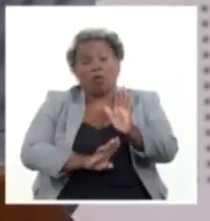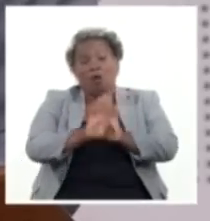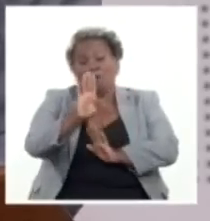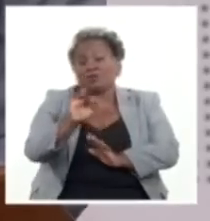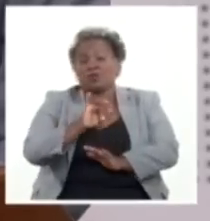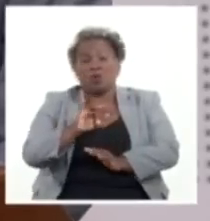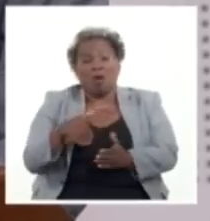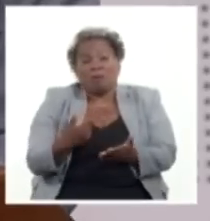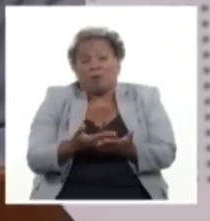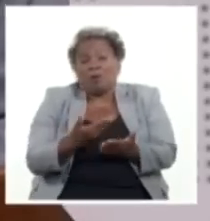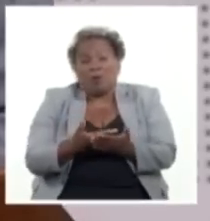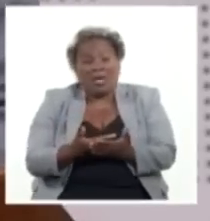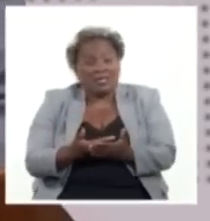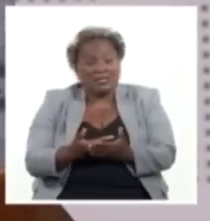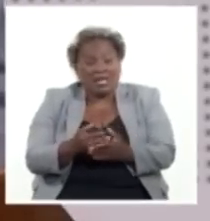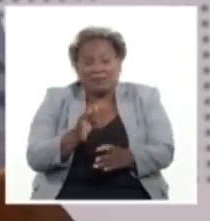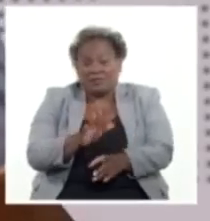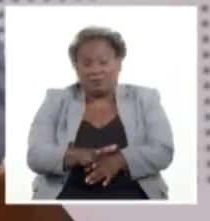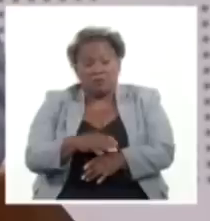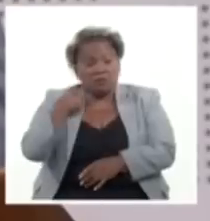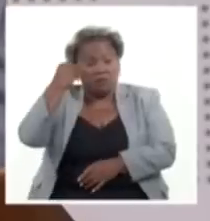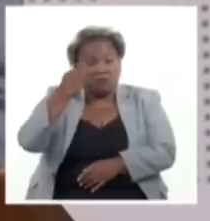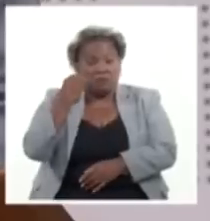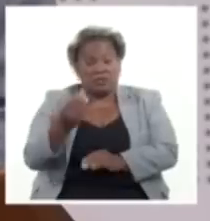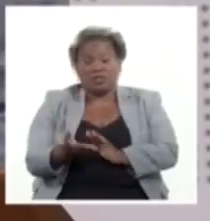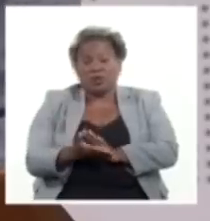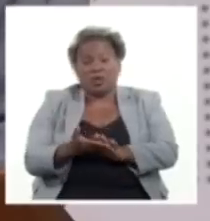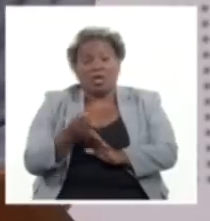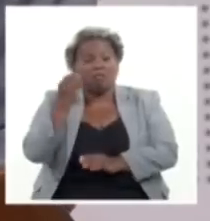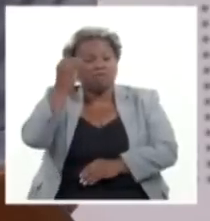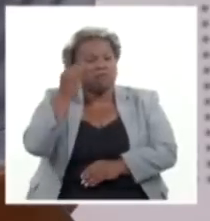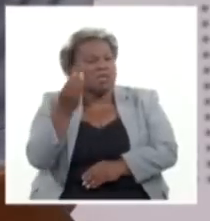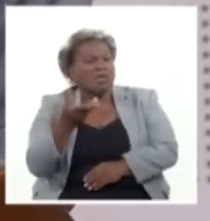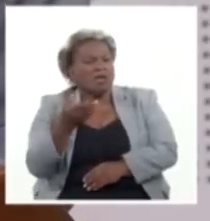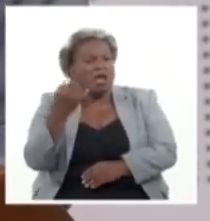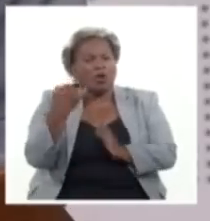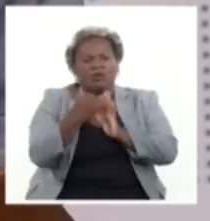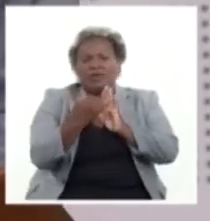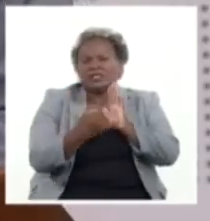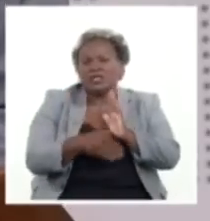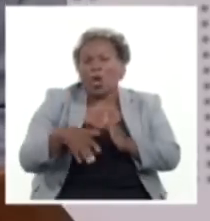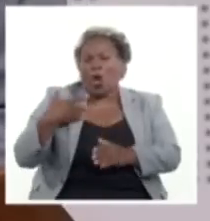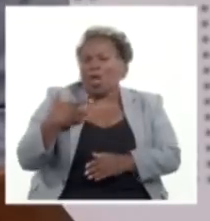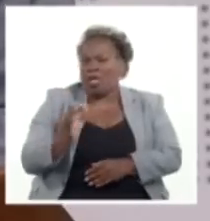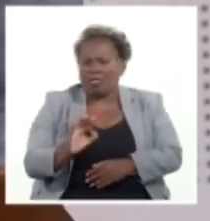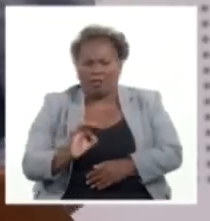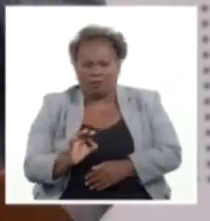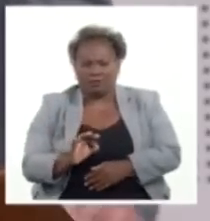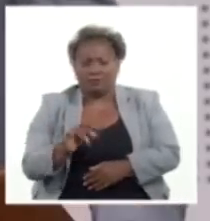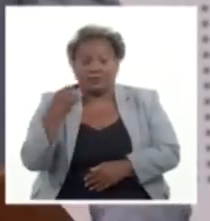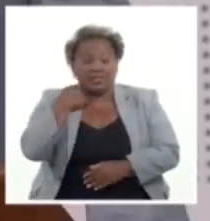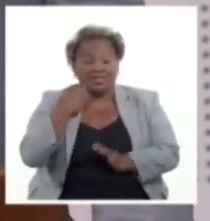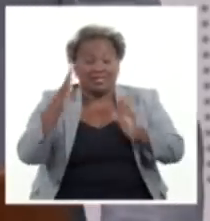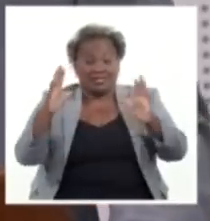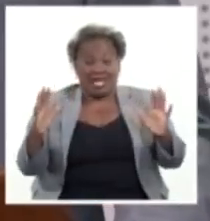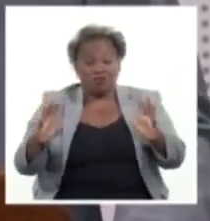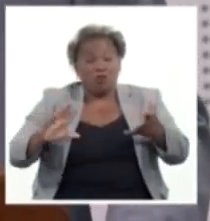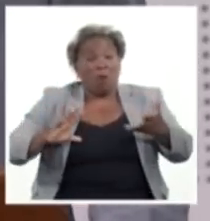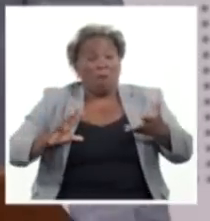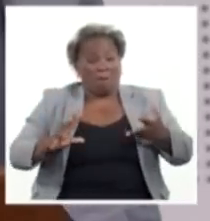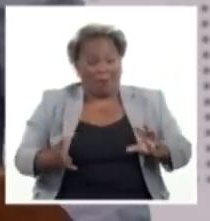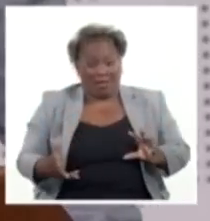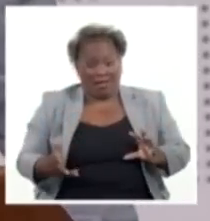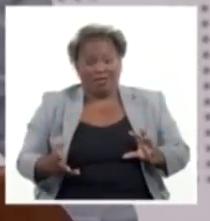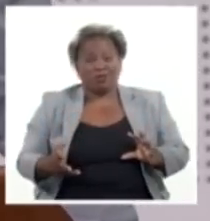propusimos. Espero que nadie lo reciba como justificación o queja. Ha sido un año marcadamente complicado en